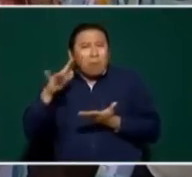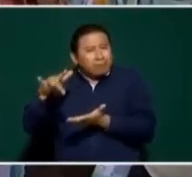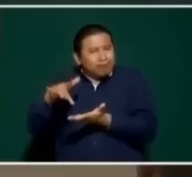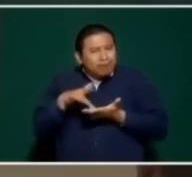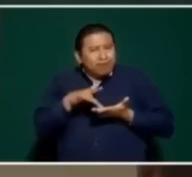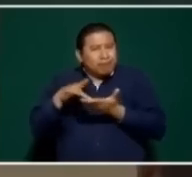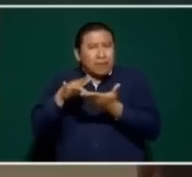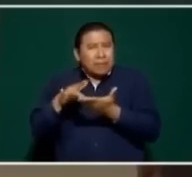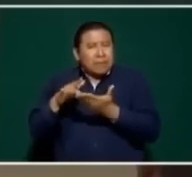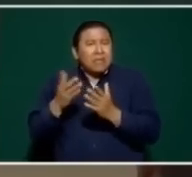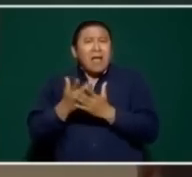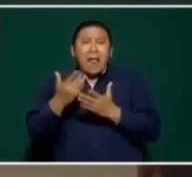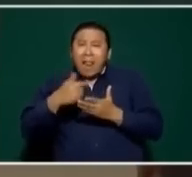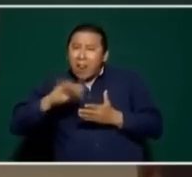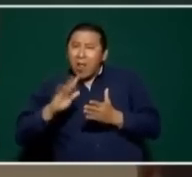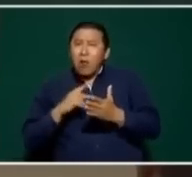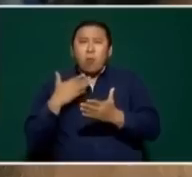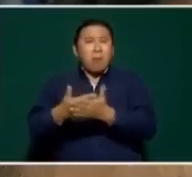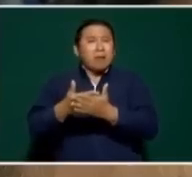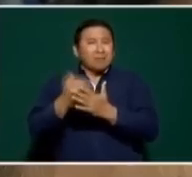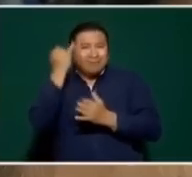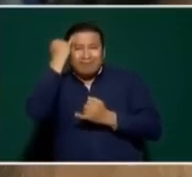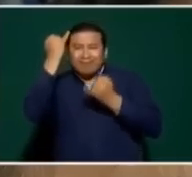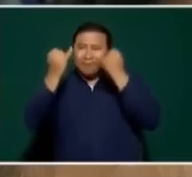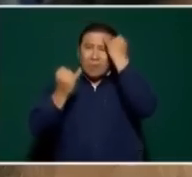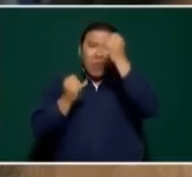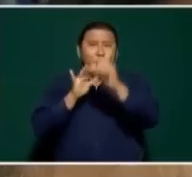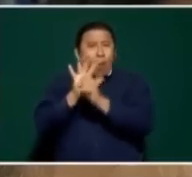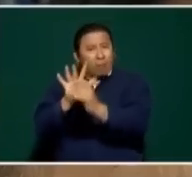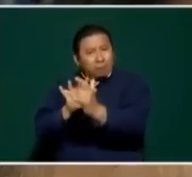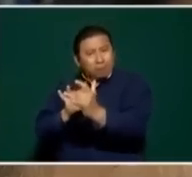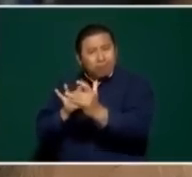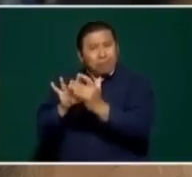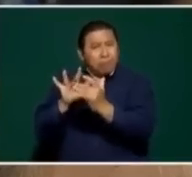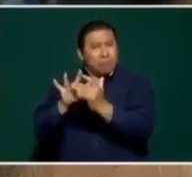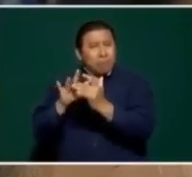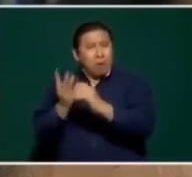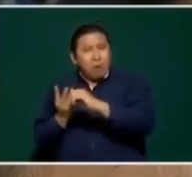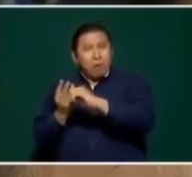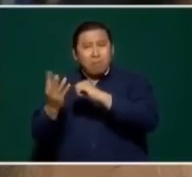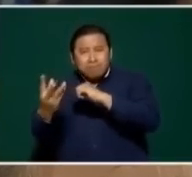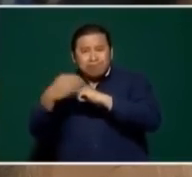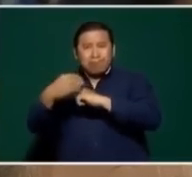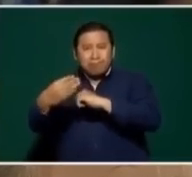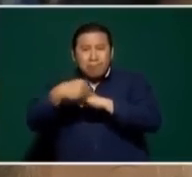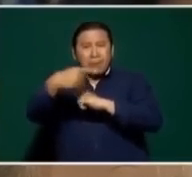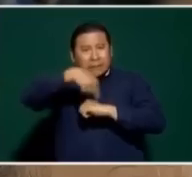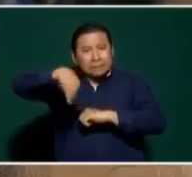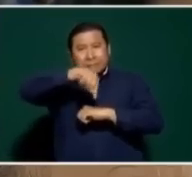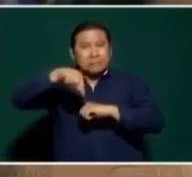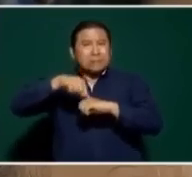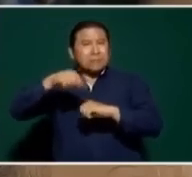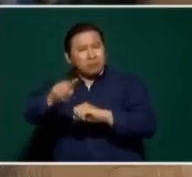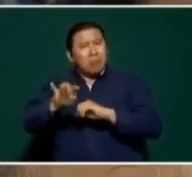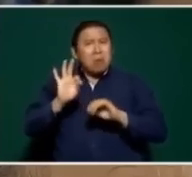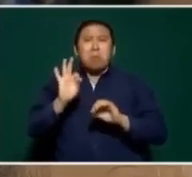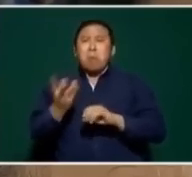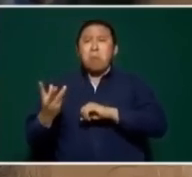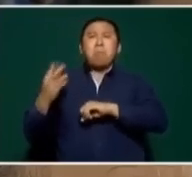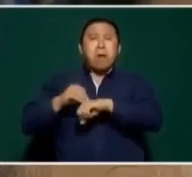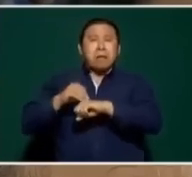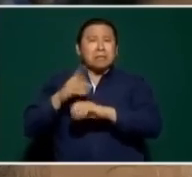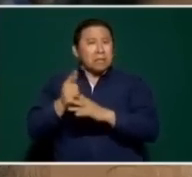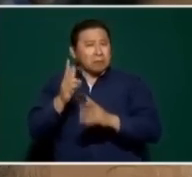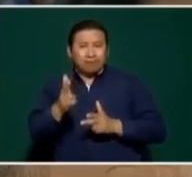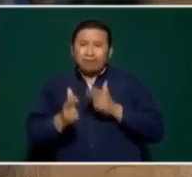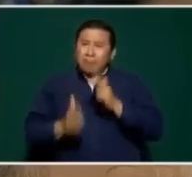beneficio directo. ¿Hay algún proyecto, hay alguna idea para vincularlos, para poder sumarlos a este ejercicio? Porque es una gran inversión la del